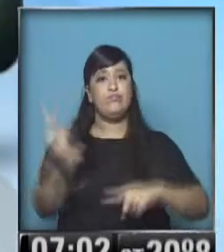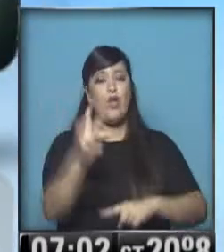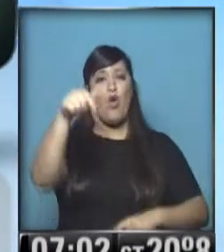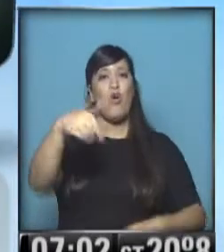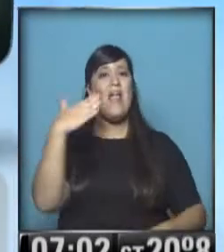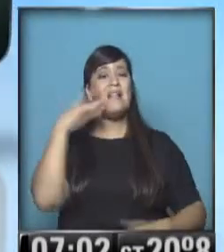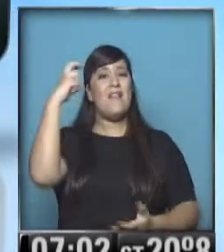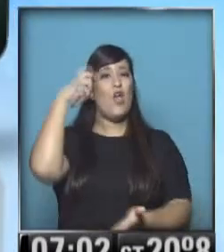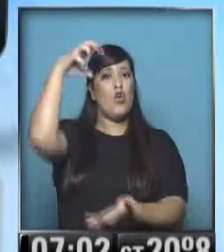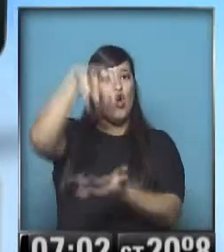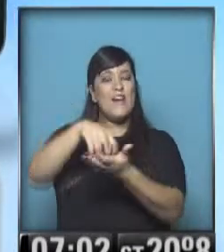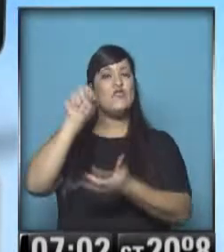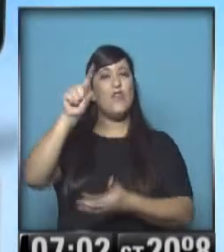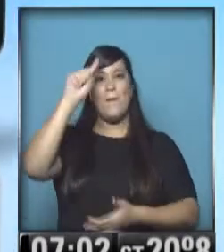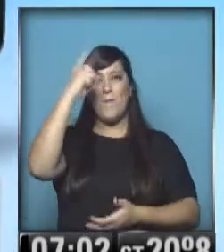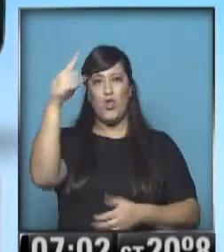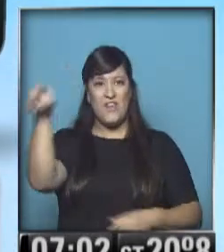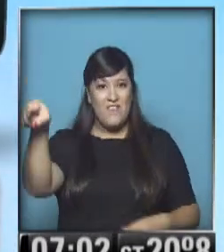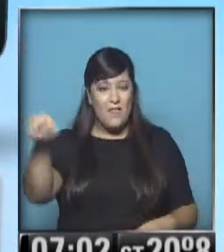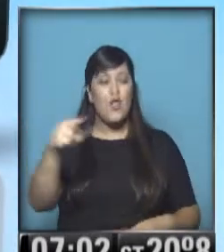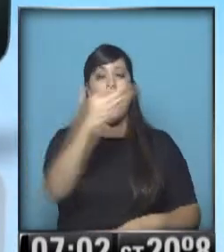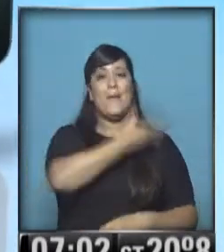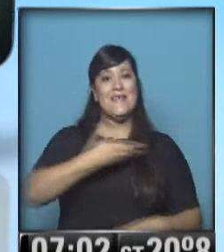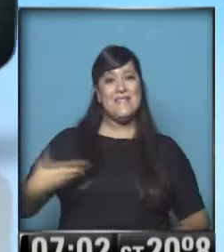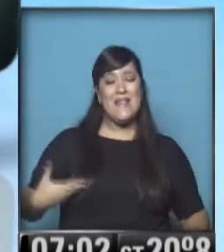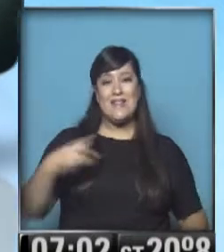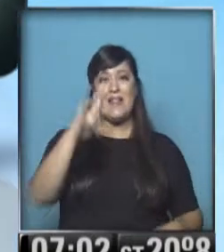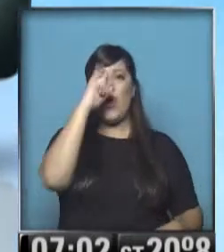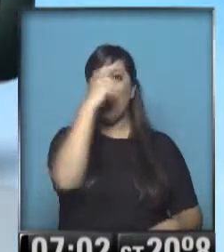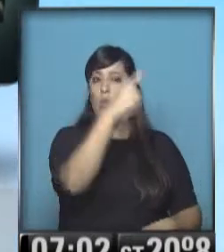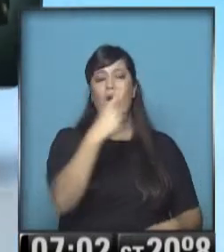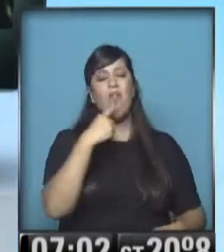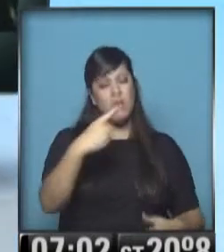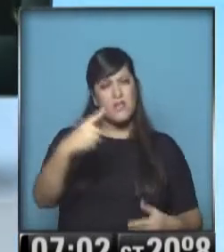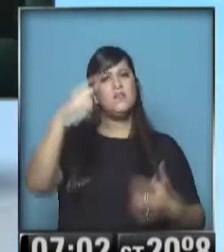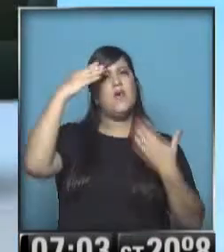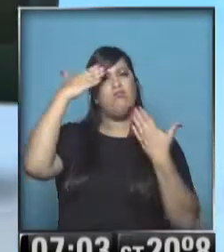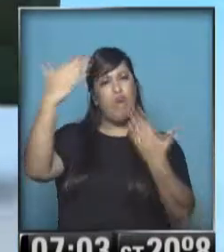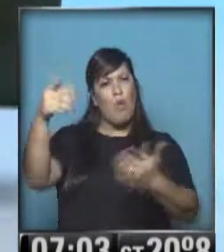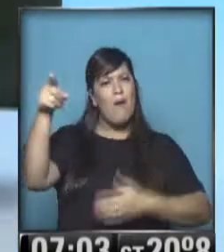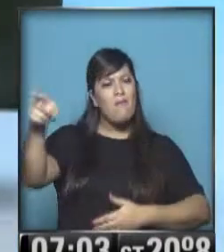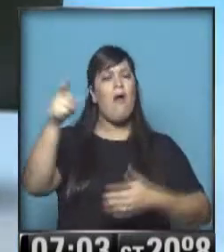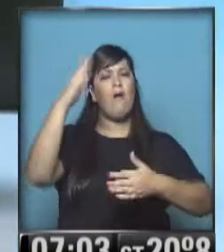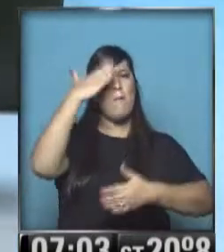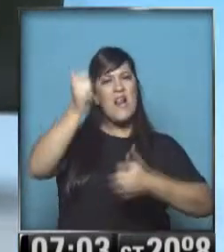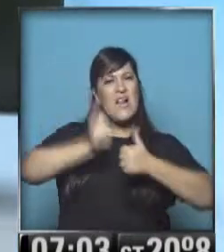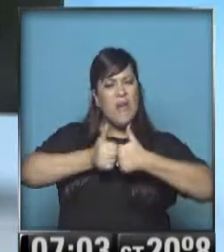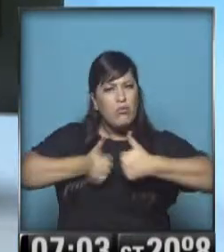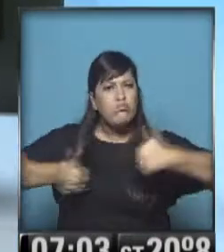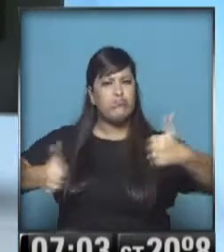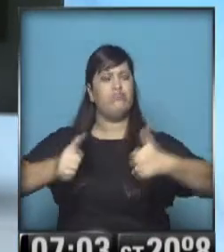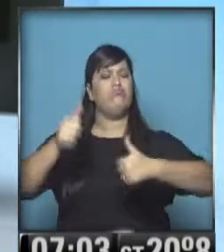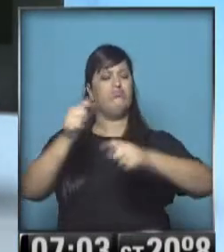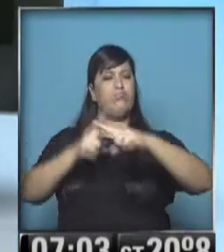tarde en el Congreso de Montevideo. El presidente Tabaré Vázquez dispuso los honores fúnebres e invitó a toda la población a